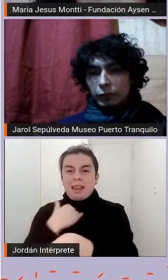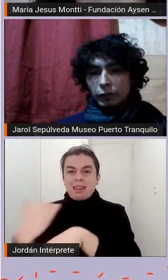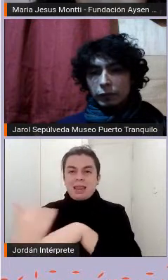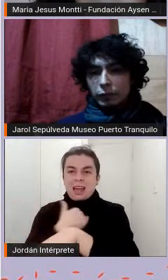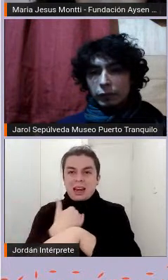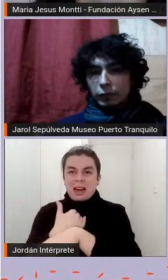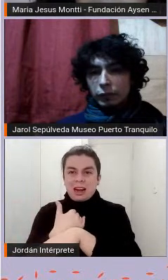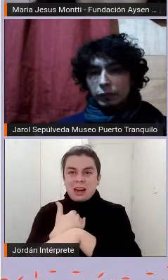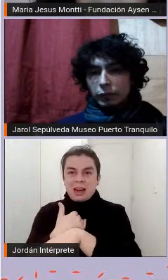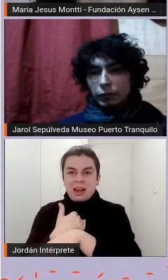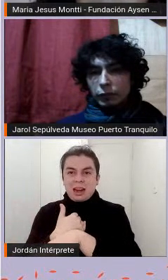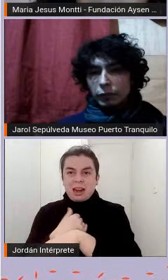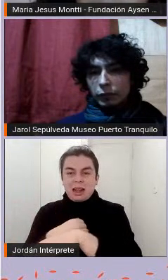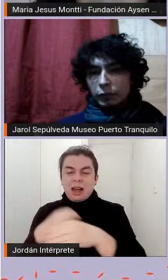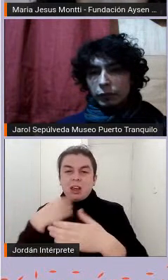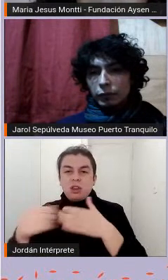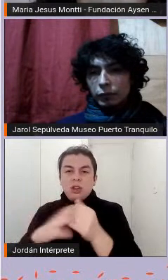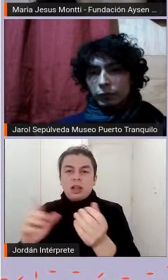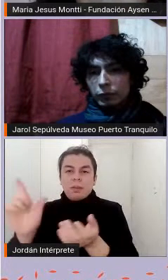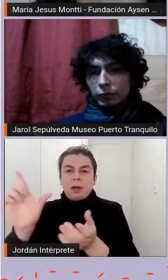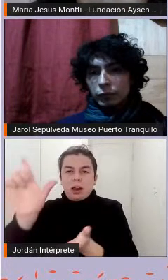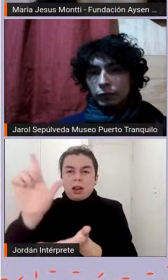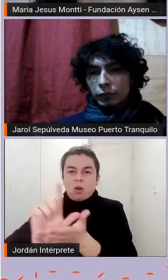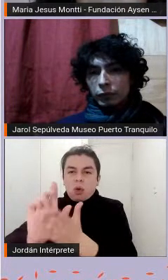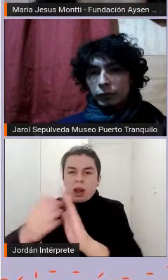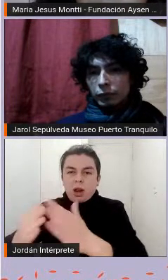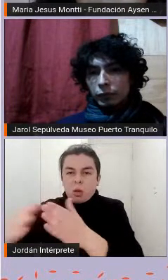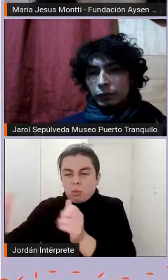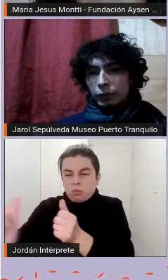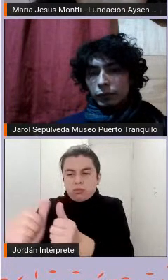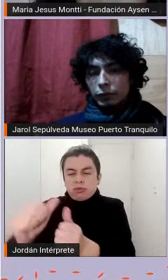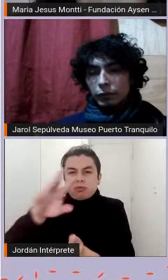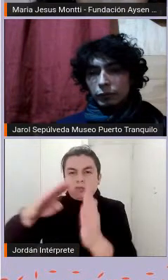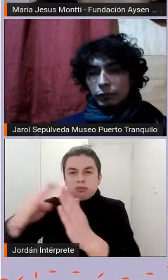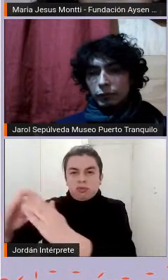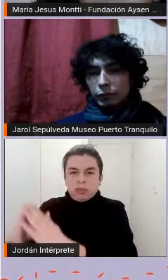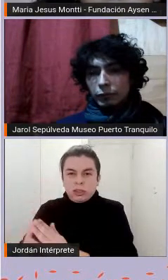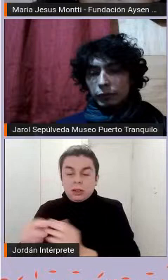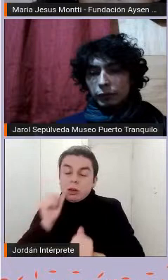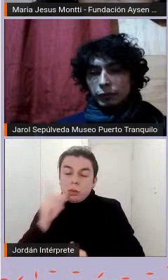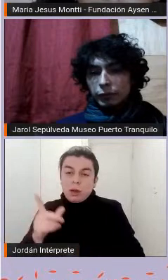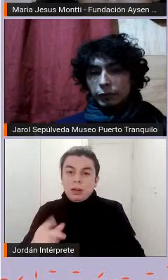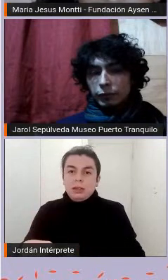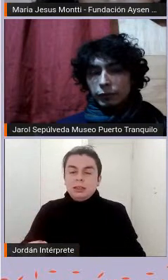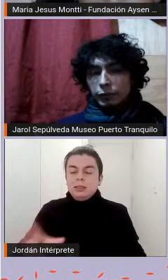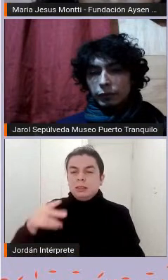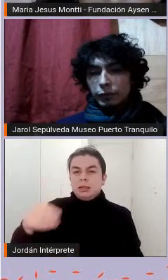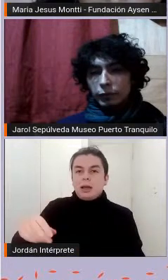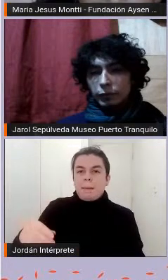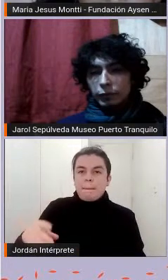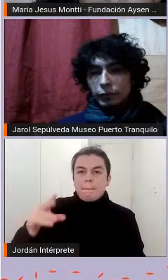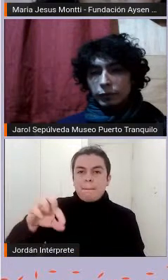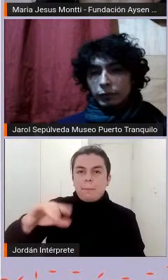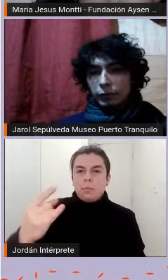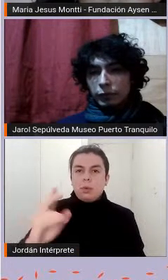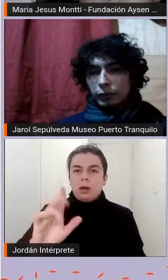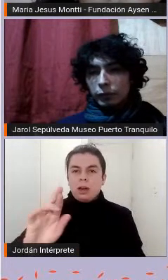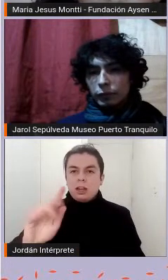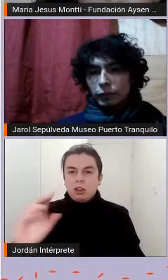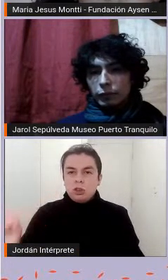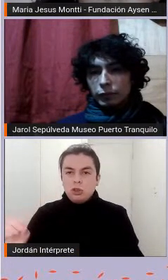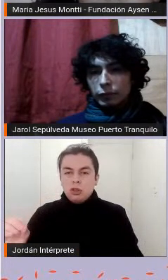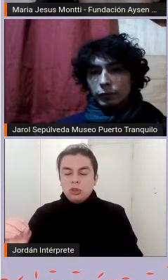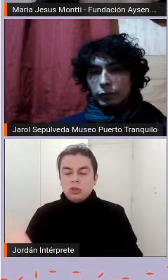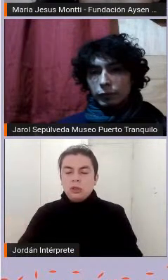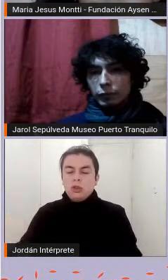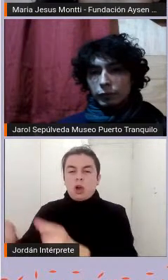la comunidad más cercana es la comunidad de Puerto Río Tranquilo, a la cual se accede bajando por la